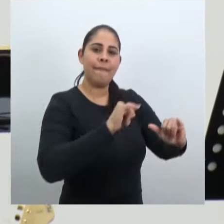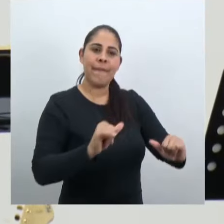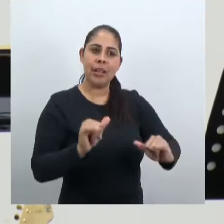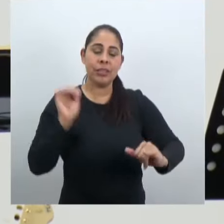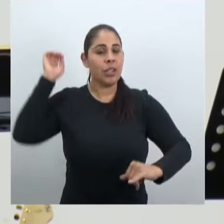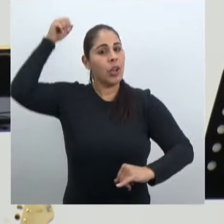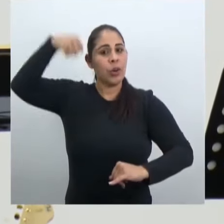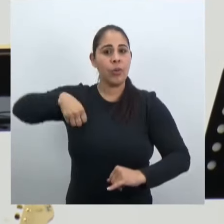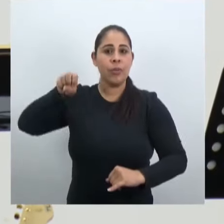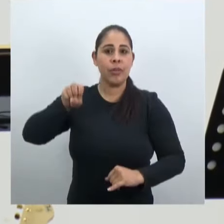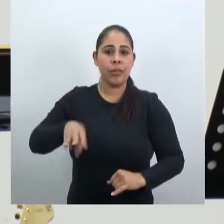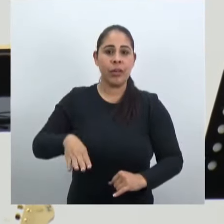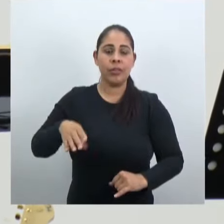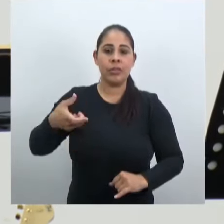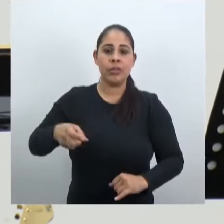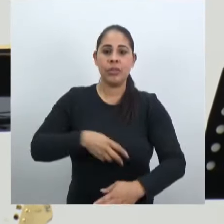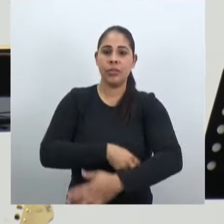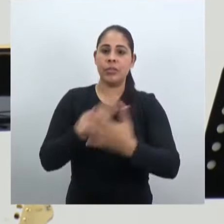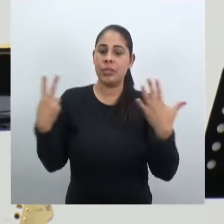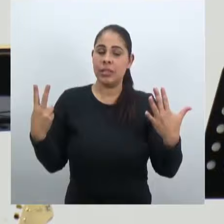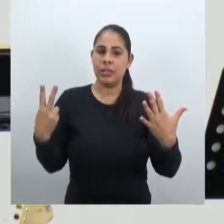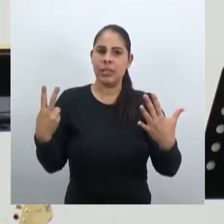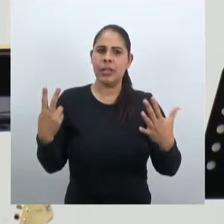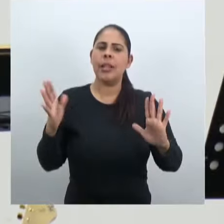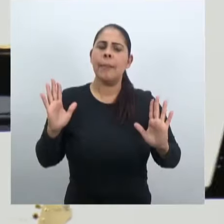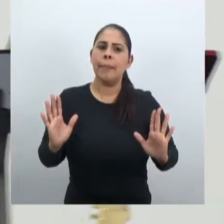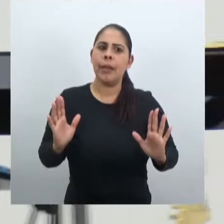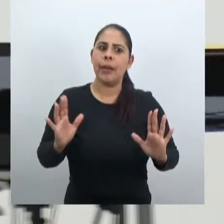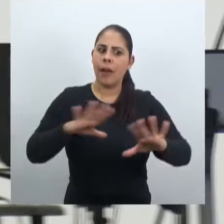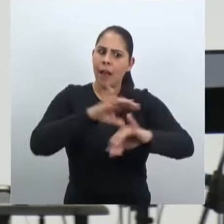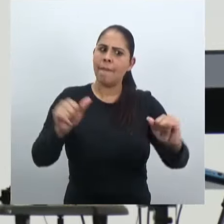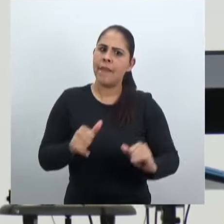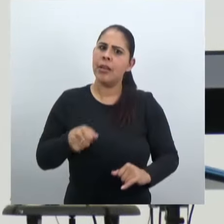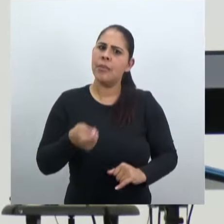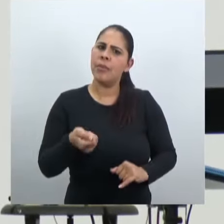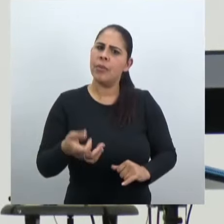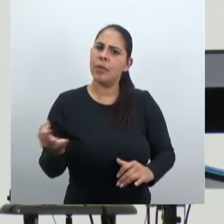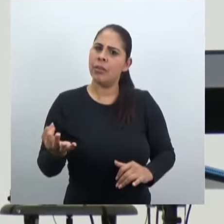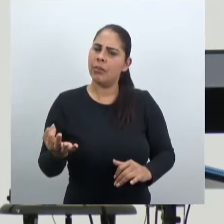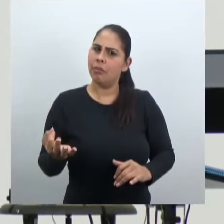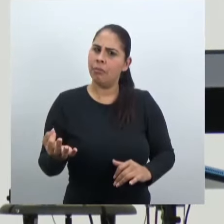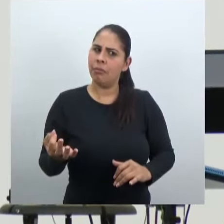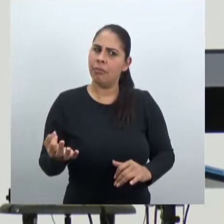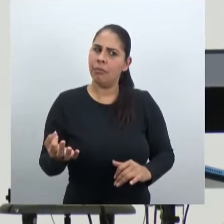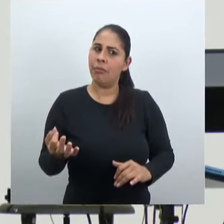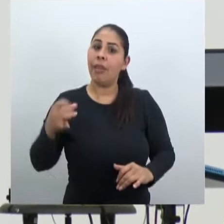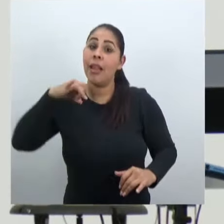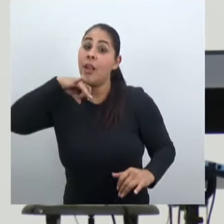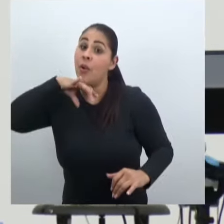Romanos 14, 17. ¿Pero qué provoca esa paz? Gozo.